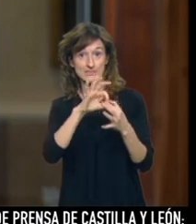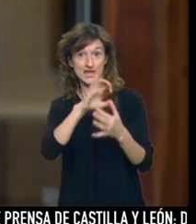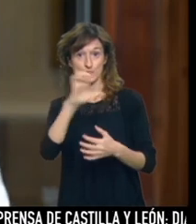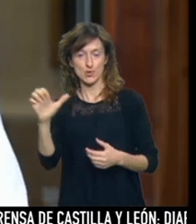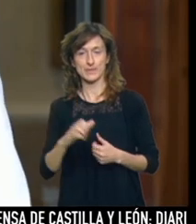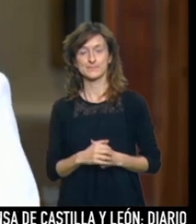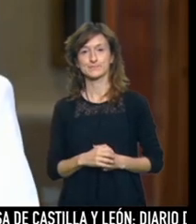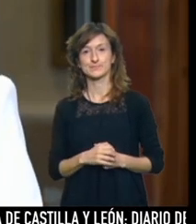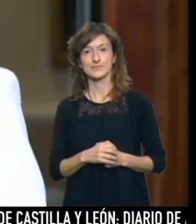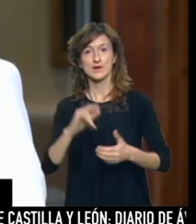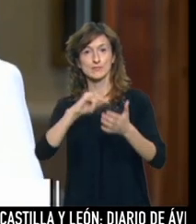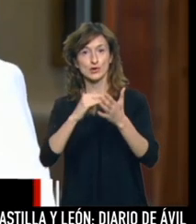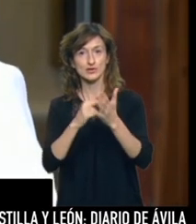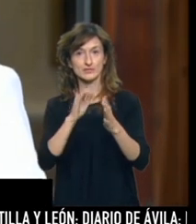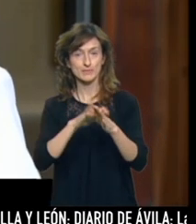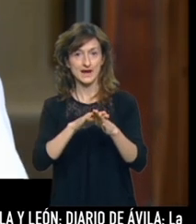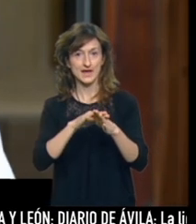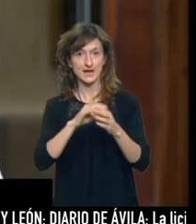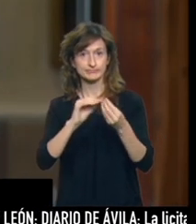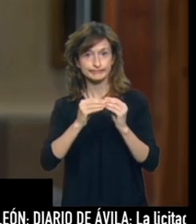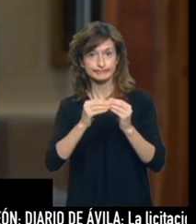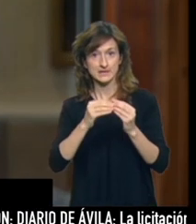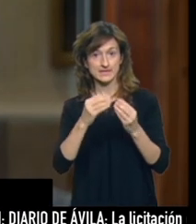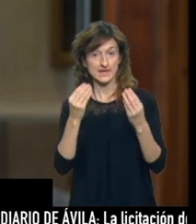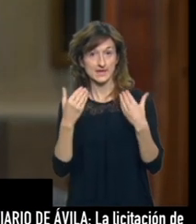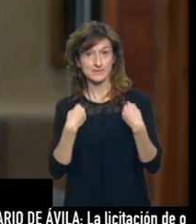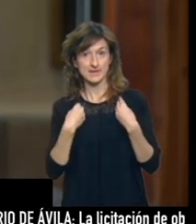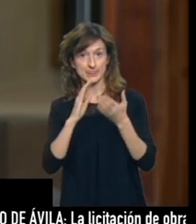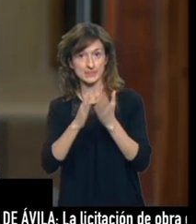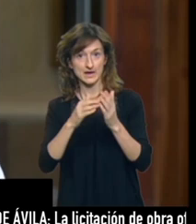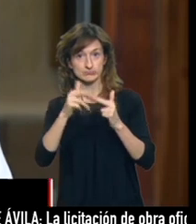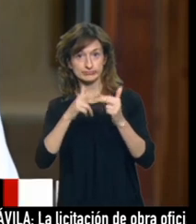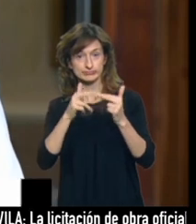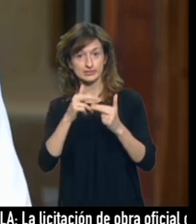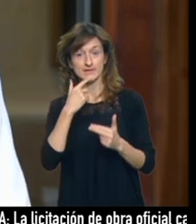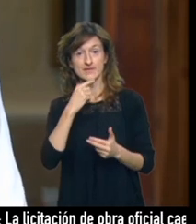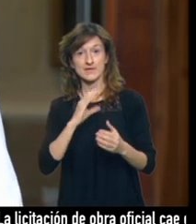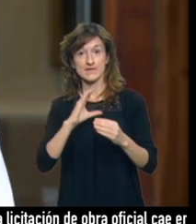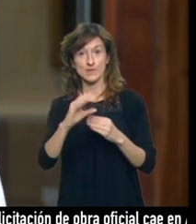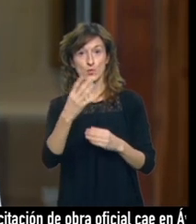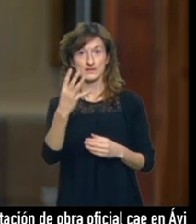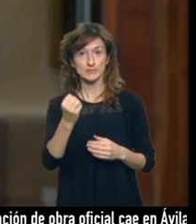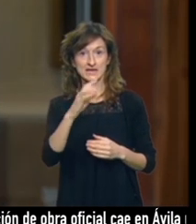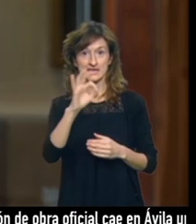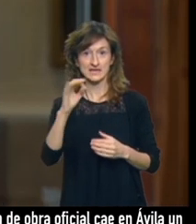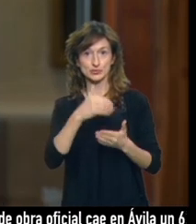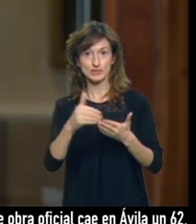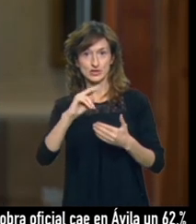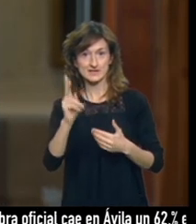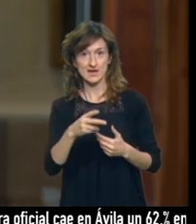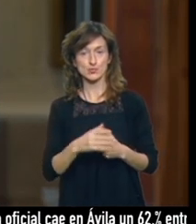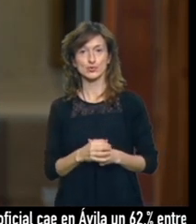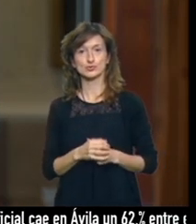Van a ser proyectos destinados a la rehabilitación sostenible de viviendas, con un importe destinado de proyectos 4.500 millones de